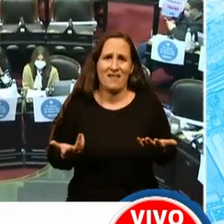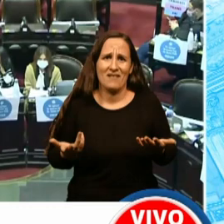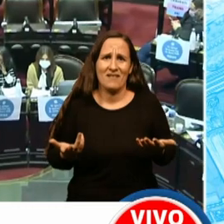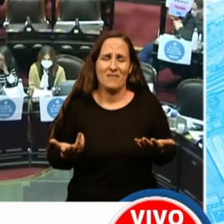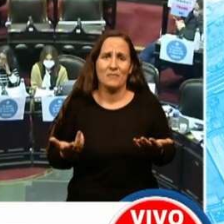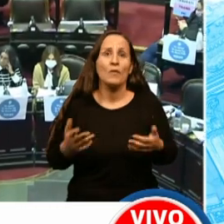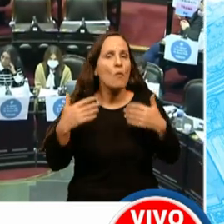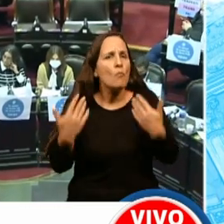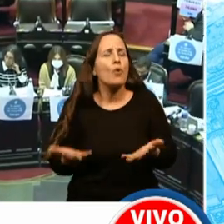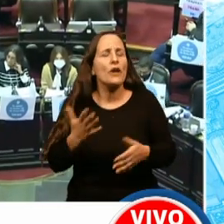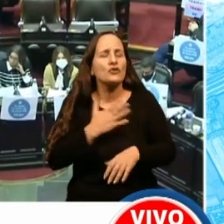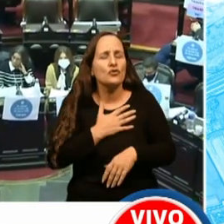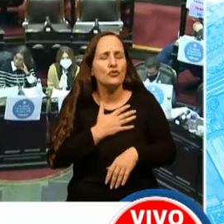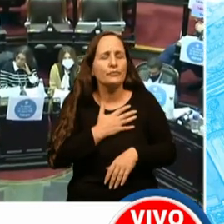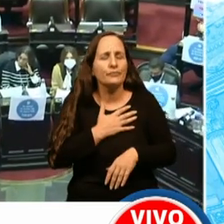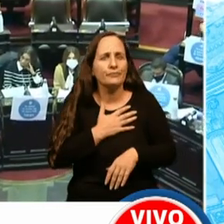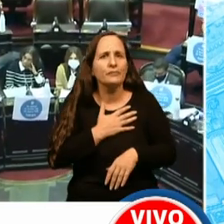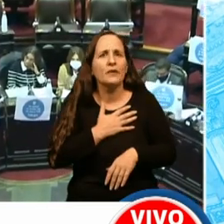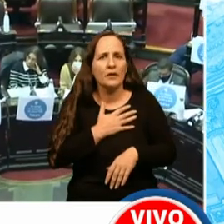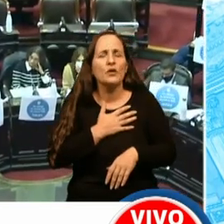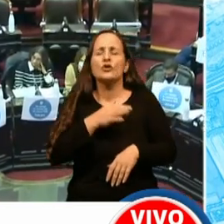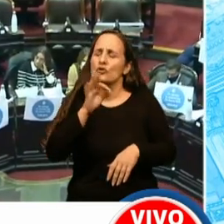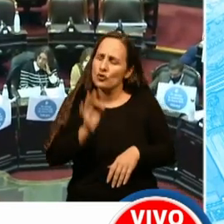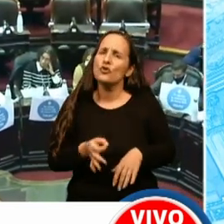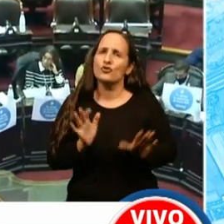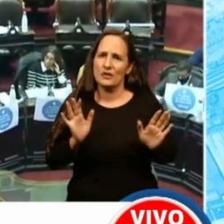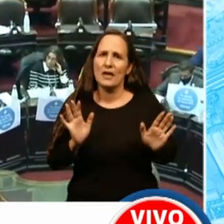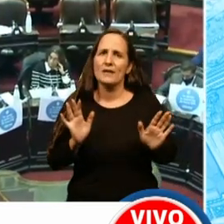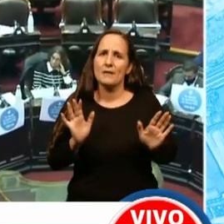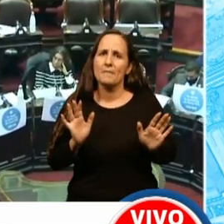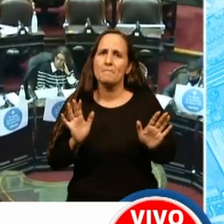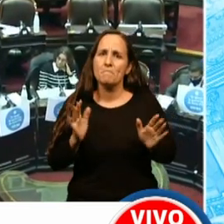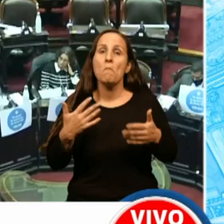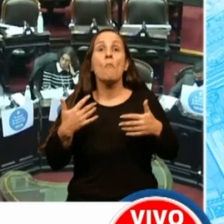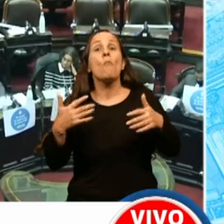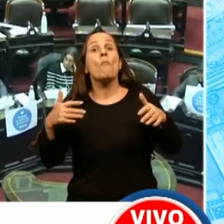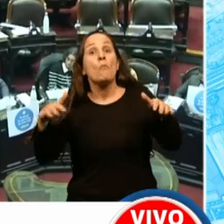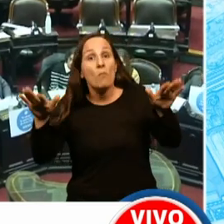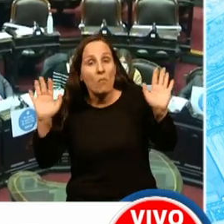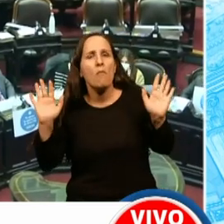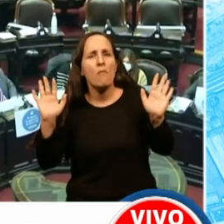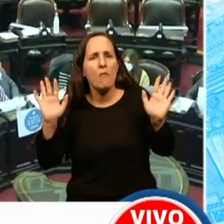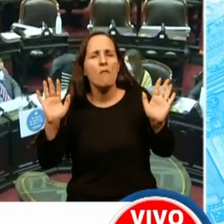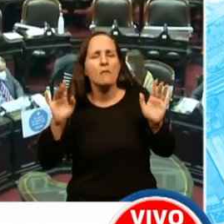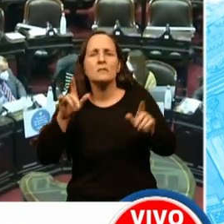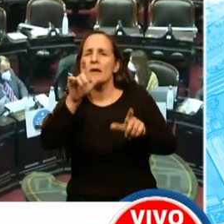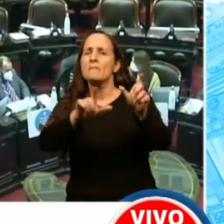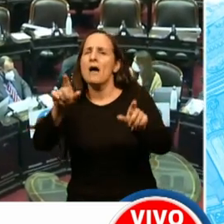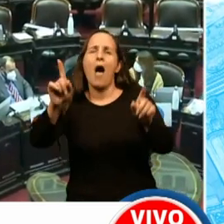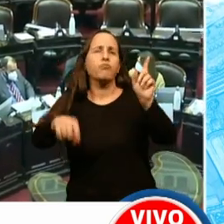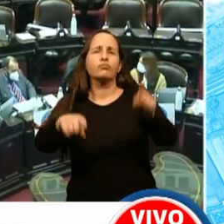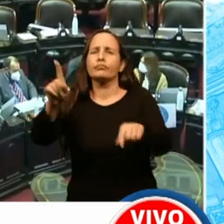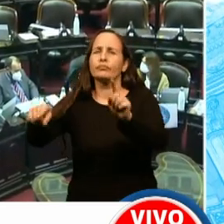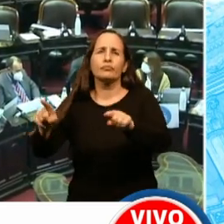por eso presidente yo qué tal vez muchos a no conocer esta